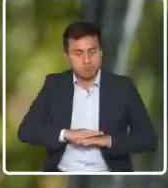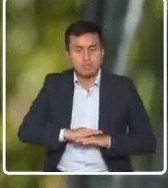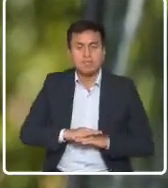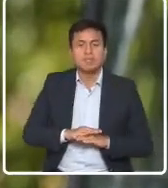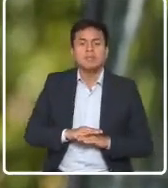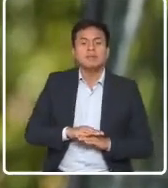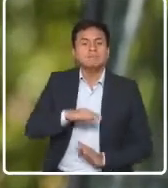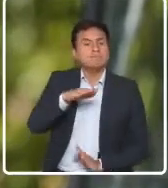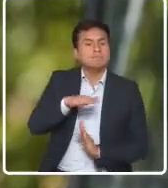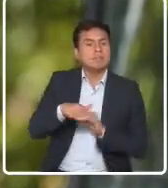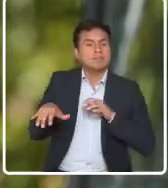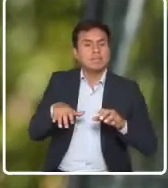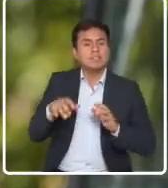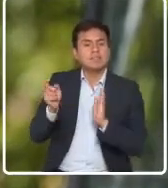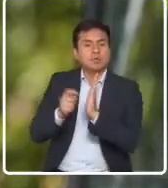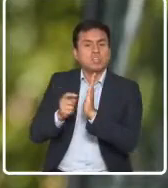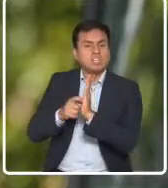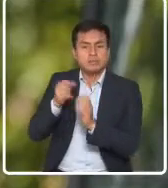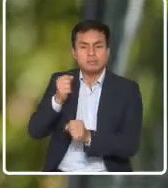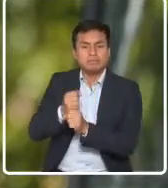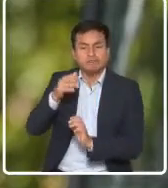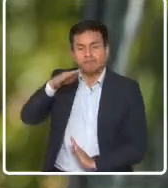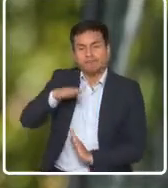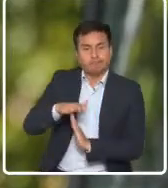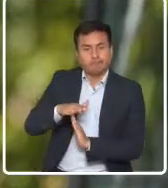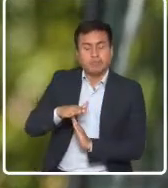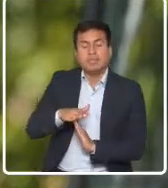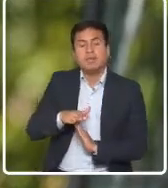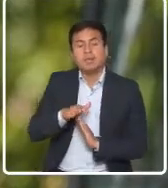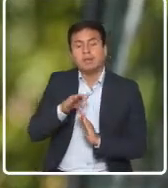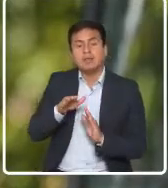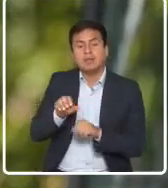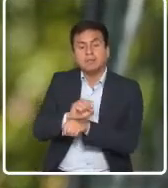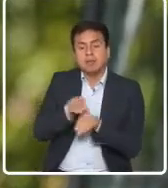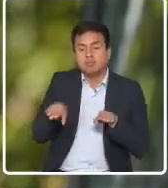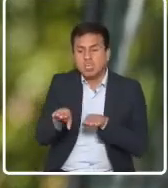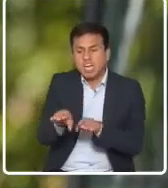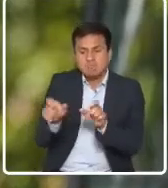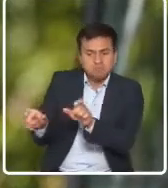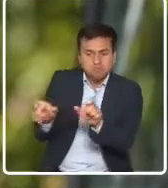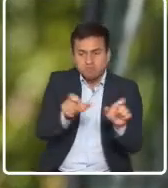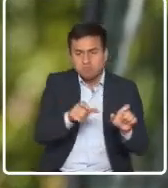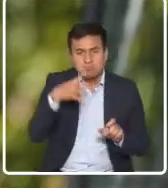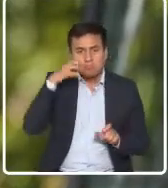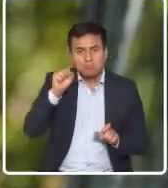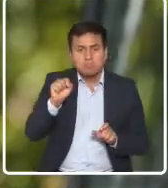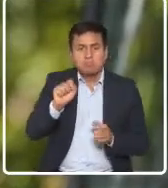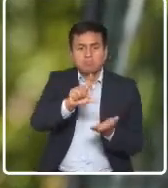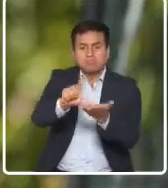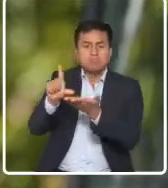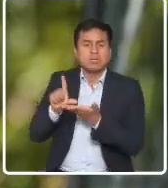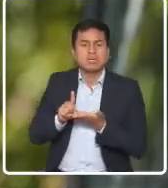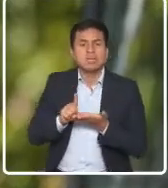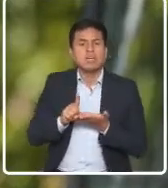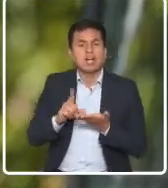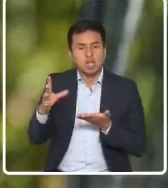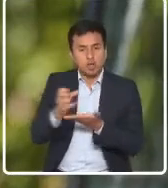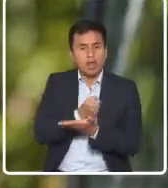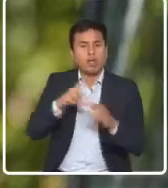la paralización de las actividades productivas, el patrullaje preventivo en el territorio, han logrado